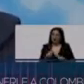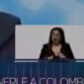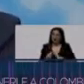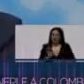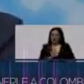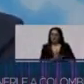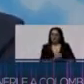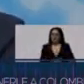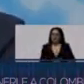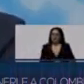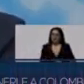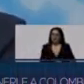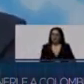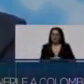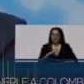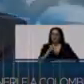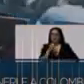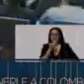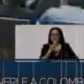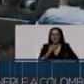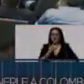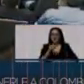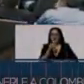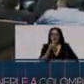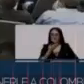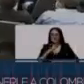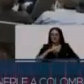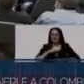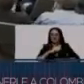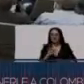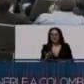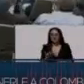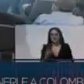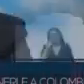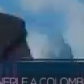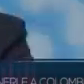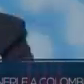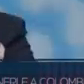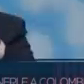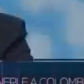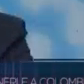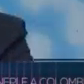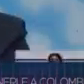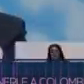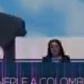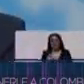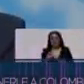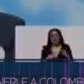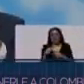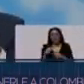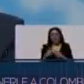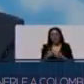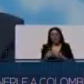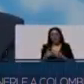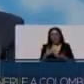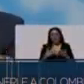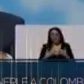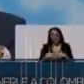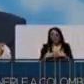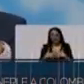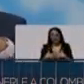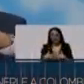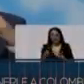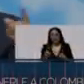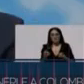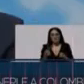están cayendo. Vamos a ver si algo parecido ocurre y de qué manera puede ocurrir en Corea del Norte, que lanzó ayer